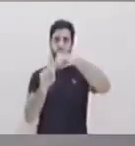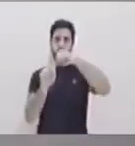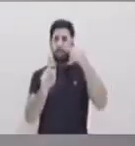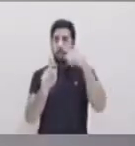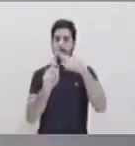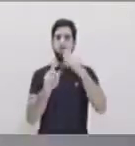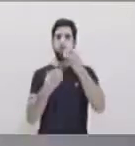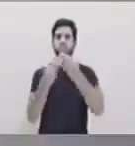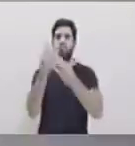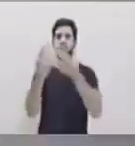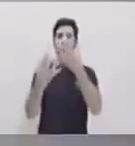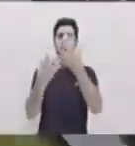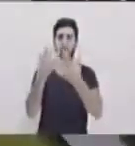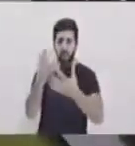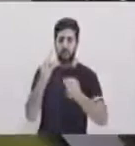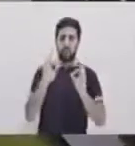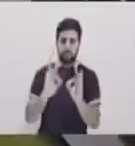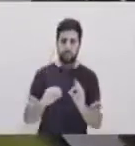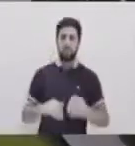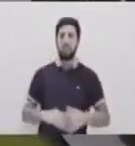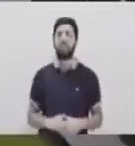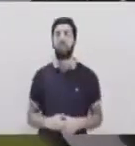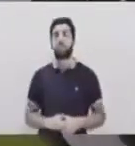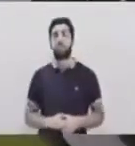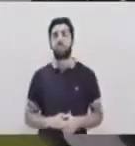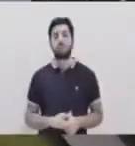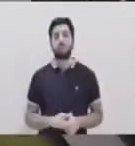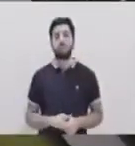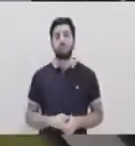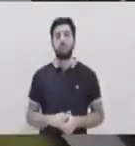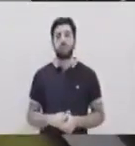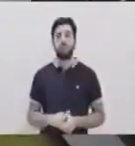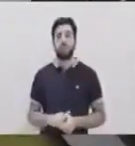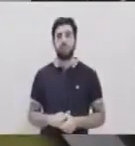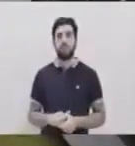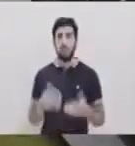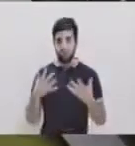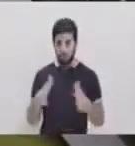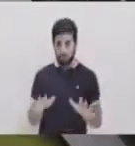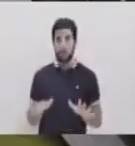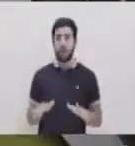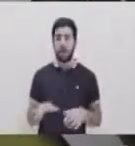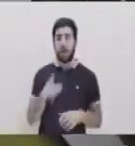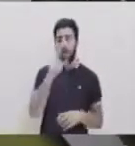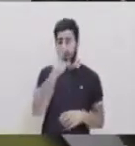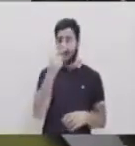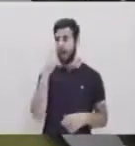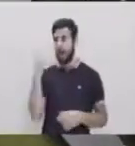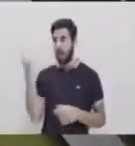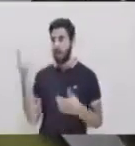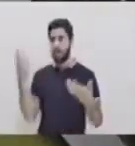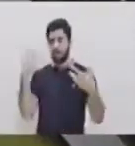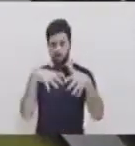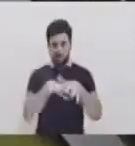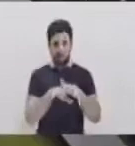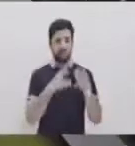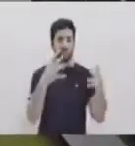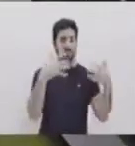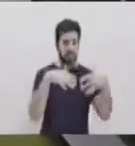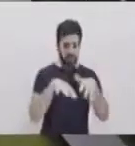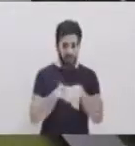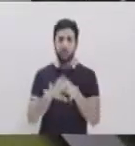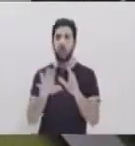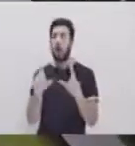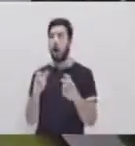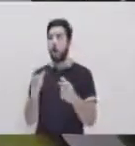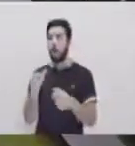elemento de combustión. Perfecto. Así es. Y la combinación, que al final de cuentas pues no es combinación porque no